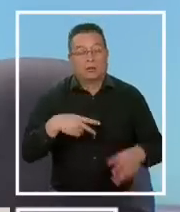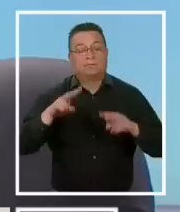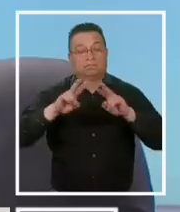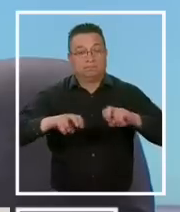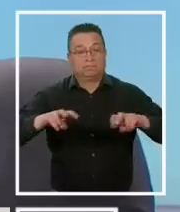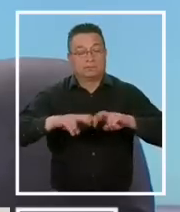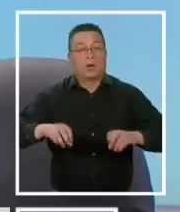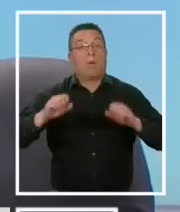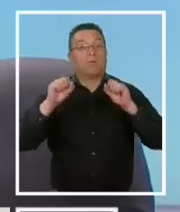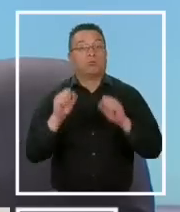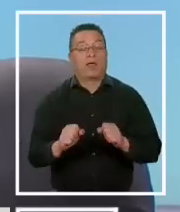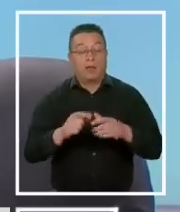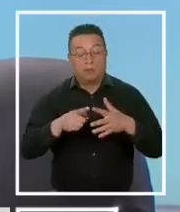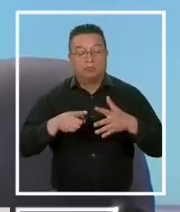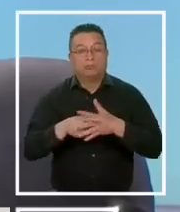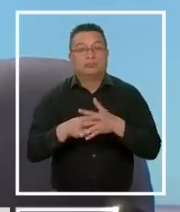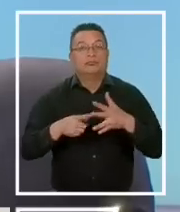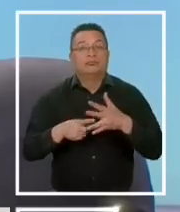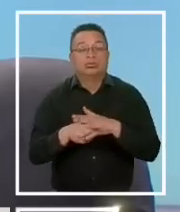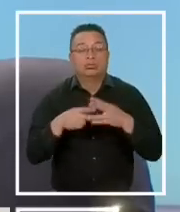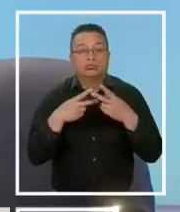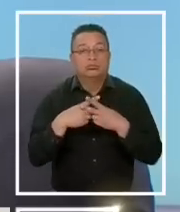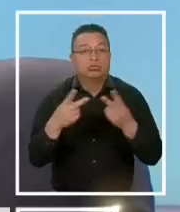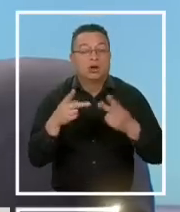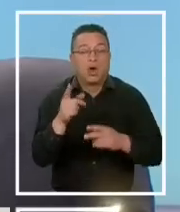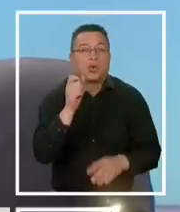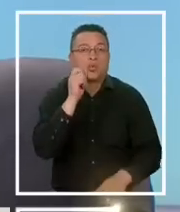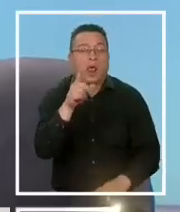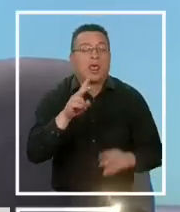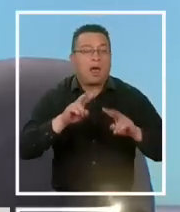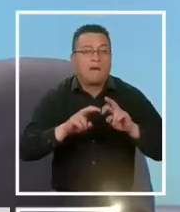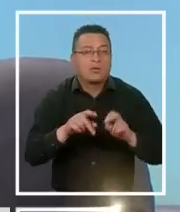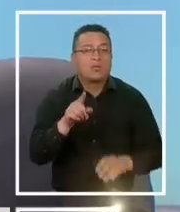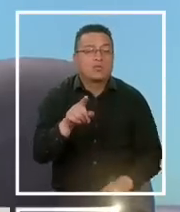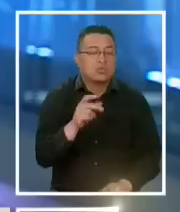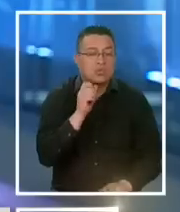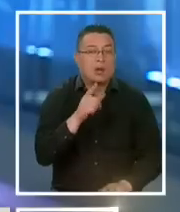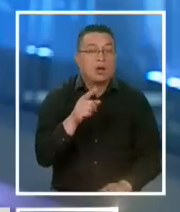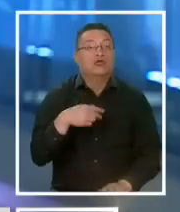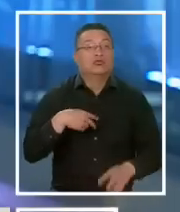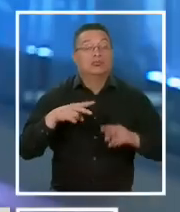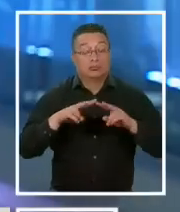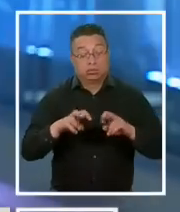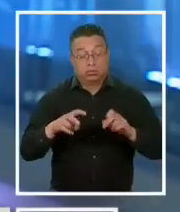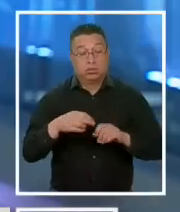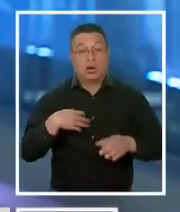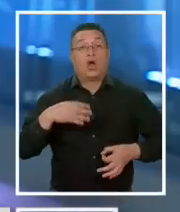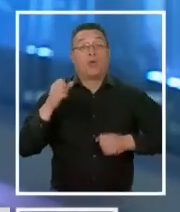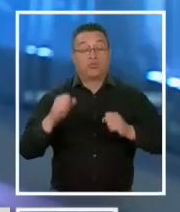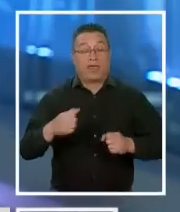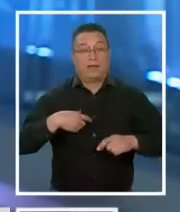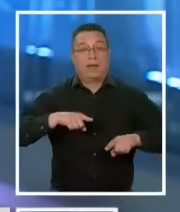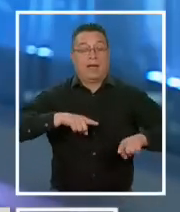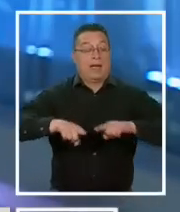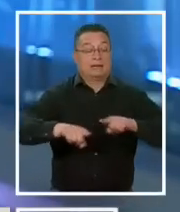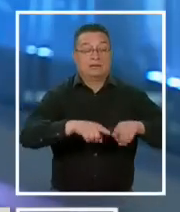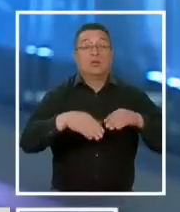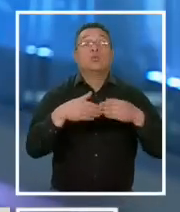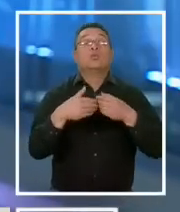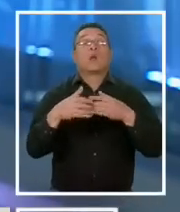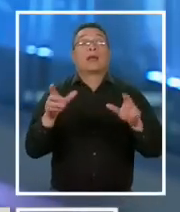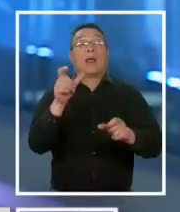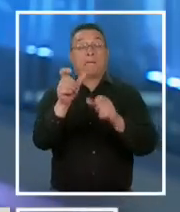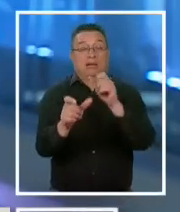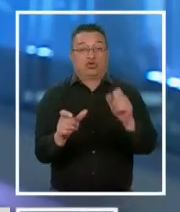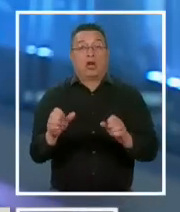averiguaciones sobre las posibles filtraciones Qué tipo de averiguaciones va a ser aquí hay averiguaciones que las que las pueda realizar cualquier ciudadano